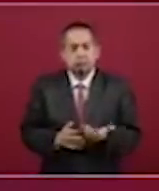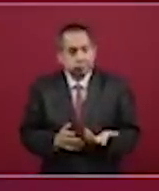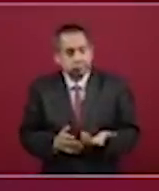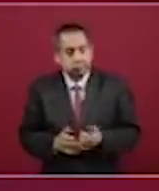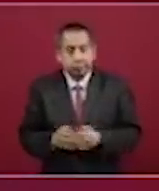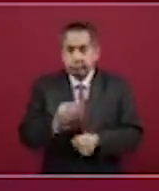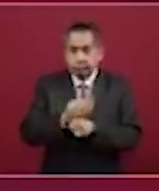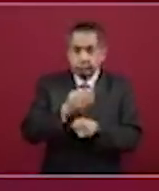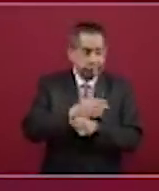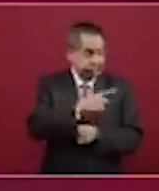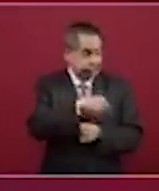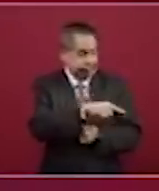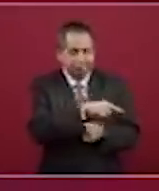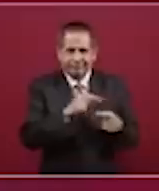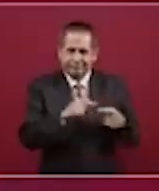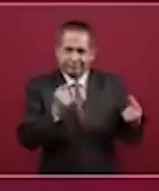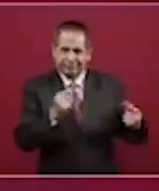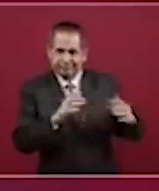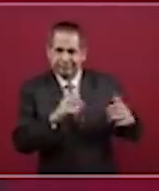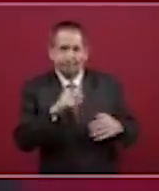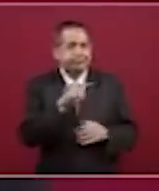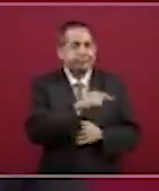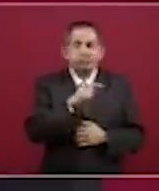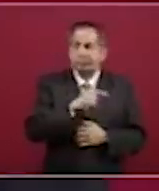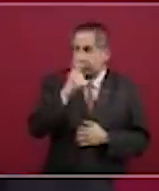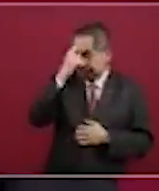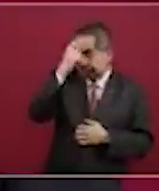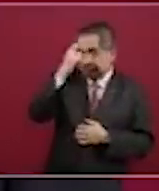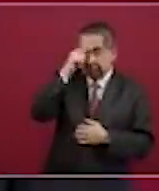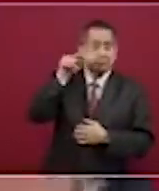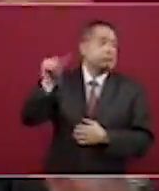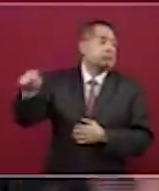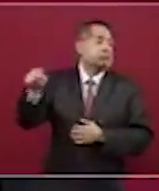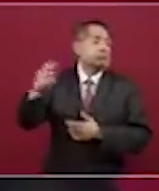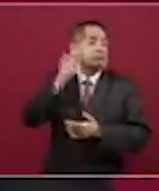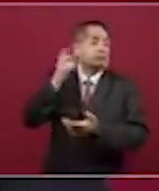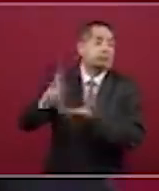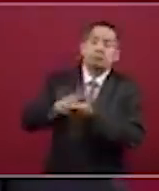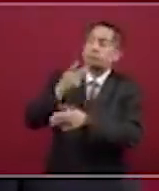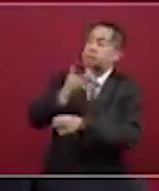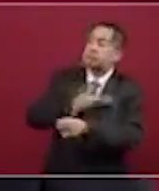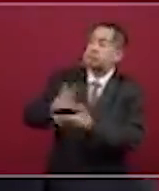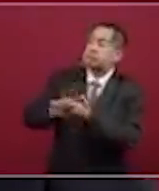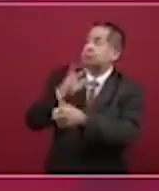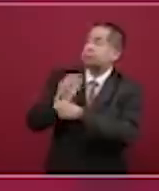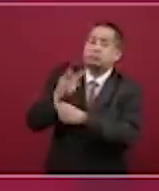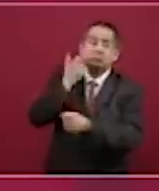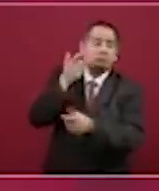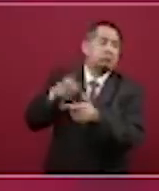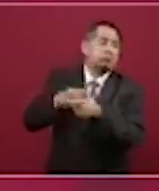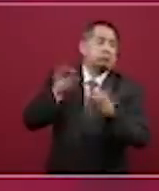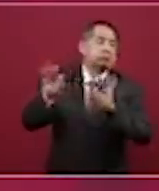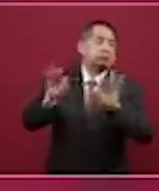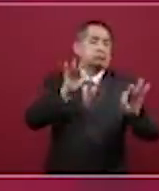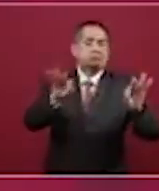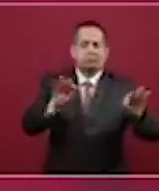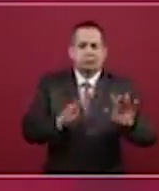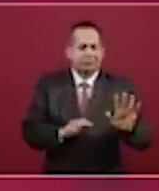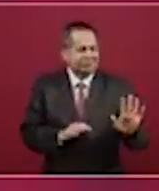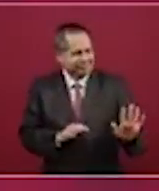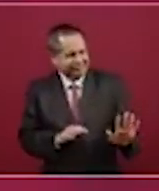Inventaron nuestros adversarios lo de la reelección. Ya era para reelegirme. Ya